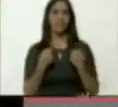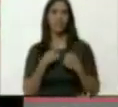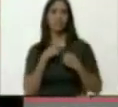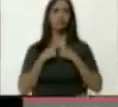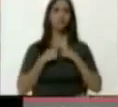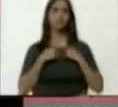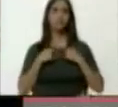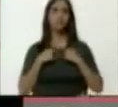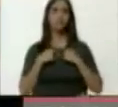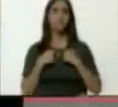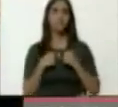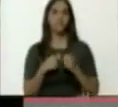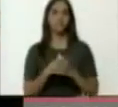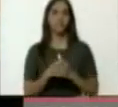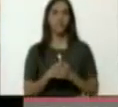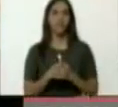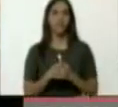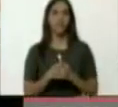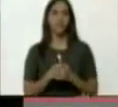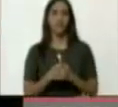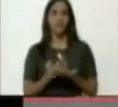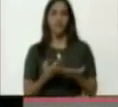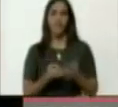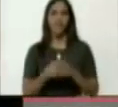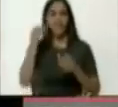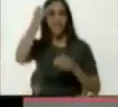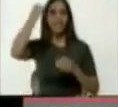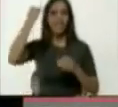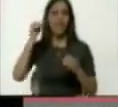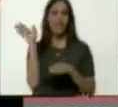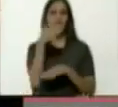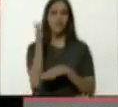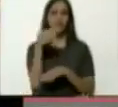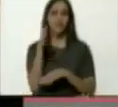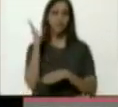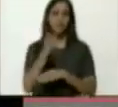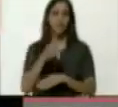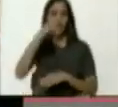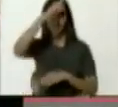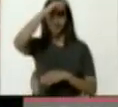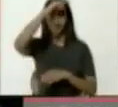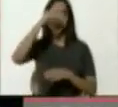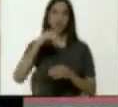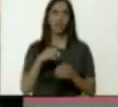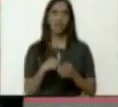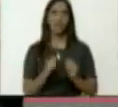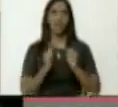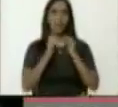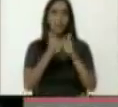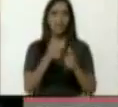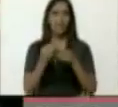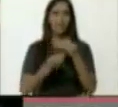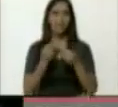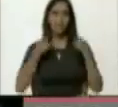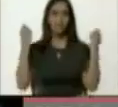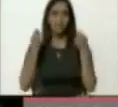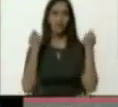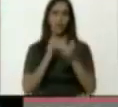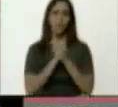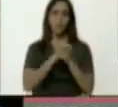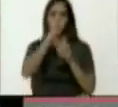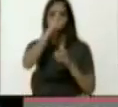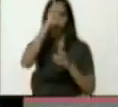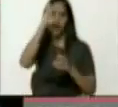relajado, el de la onda de la bandera con las sanciones del señor Donald Trump. O el que empezó a generar esta campaña fue el compañero